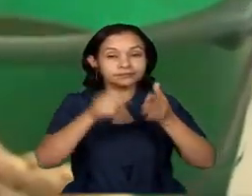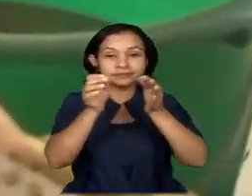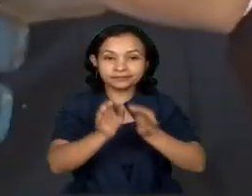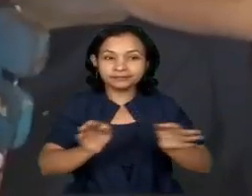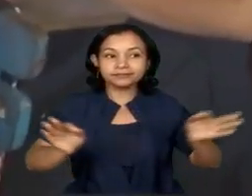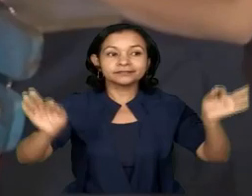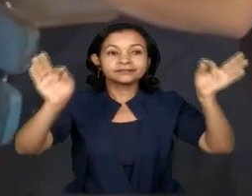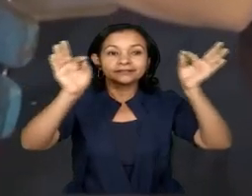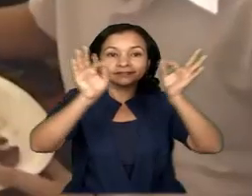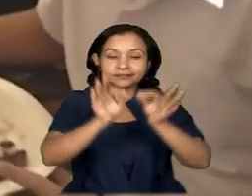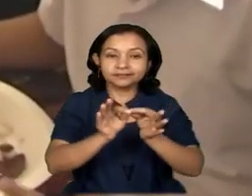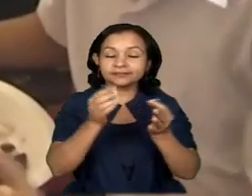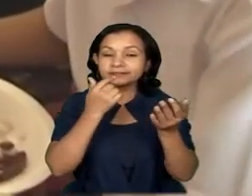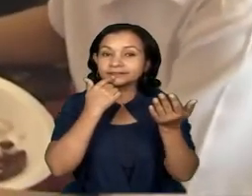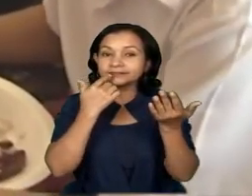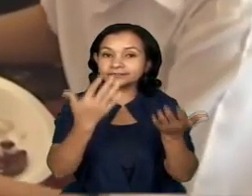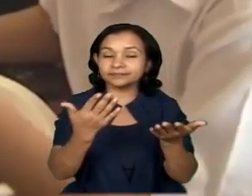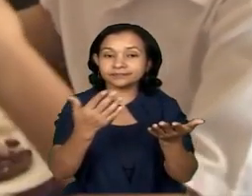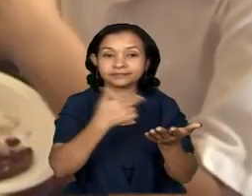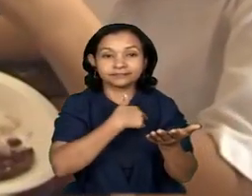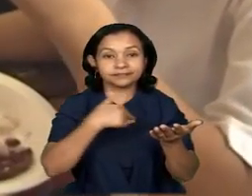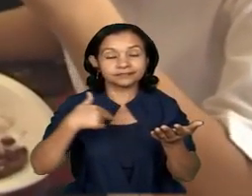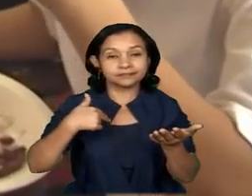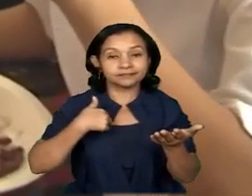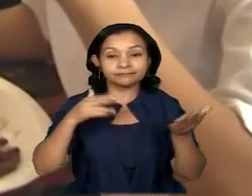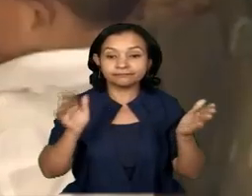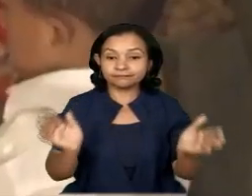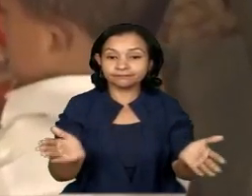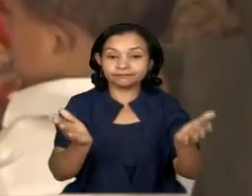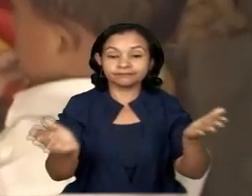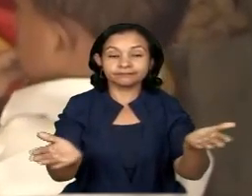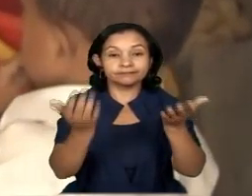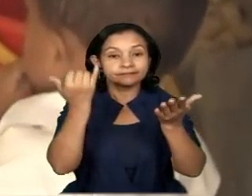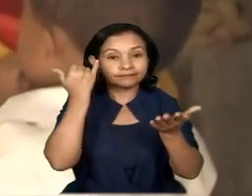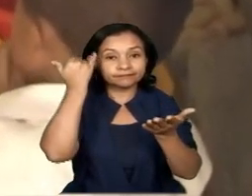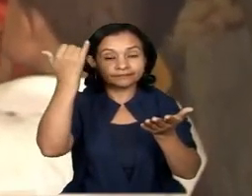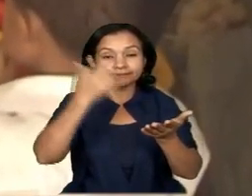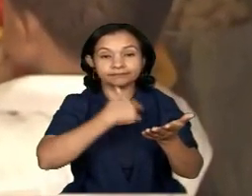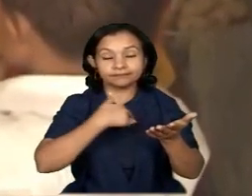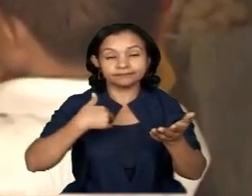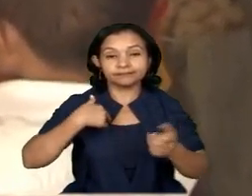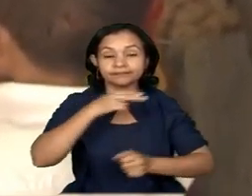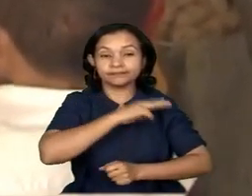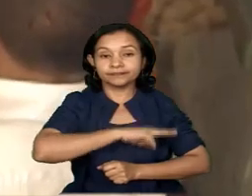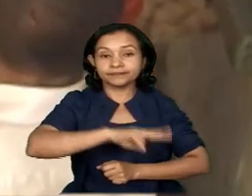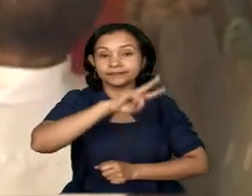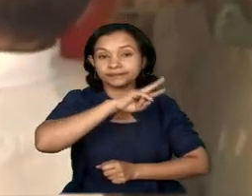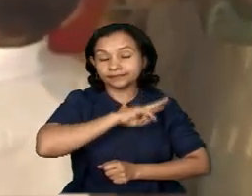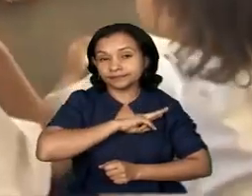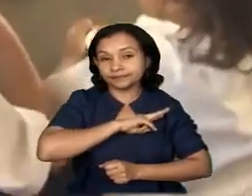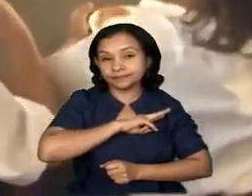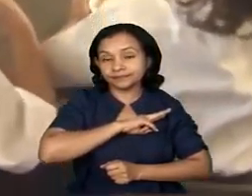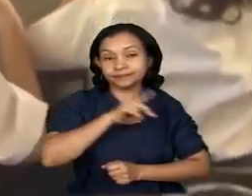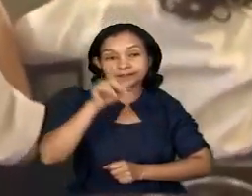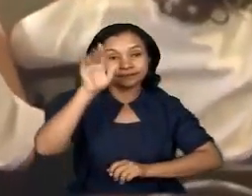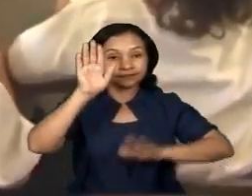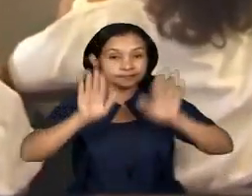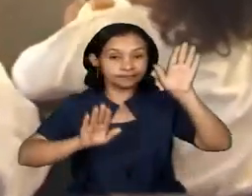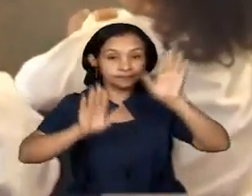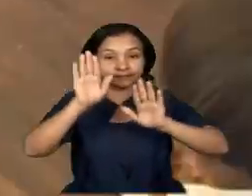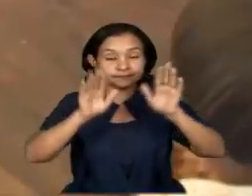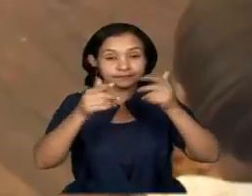importante porque eso genera la promoción del talento y la generación de valores, porque cuando vos participás en un